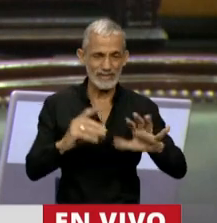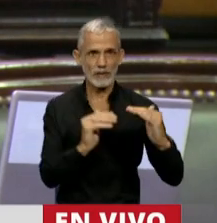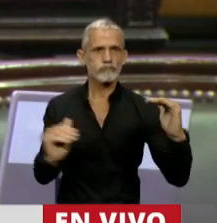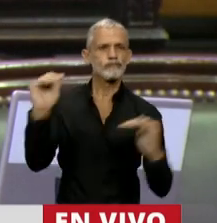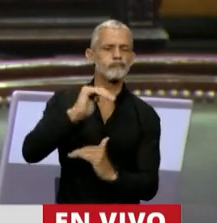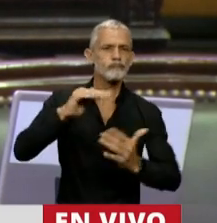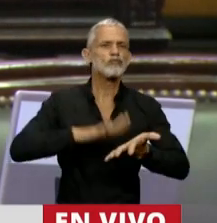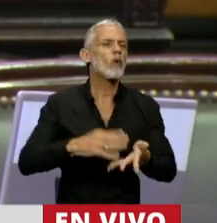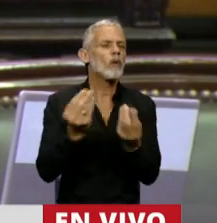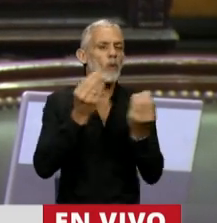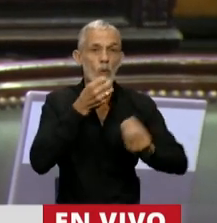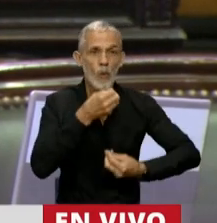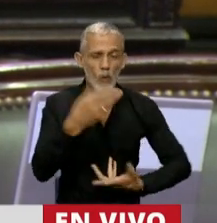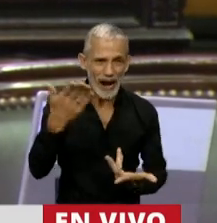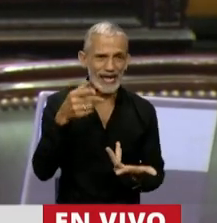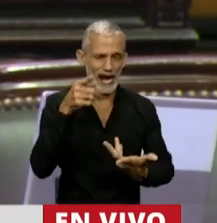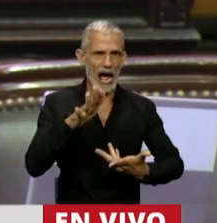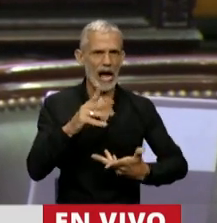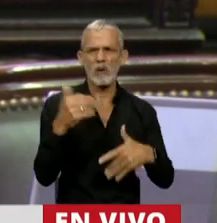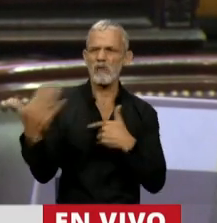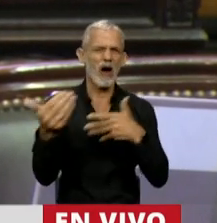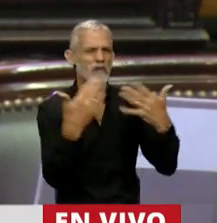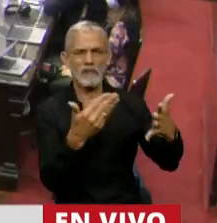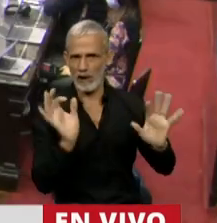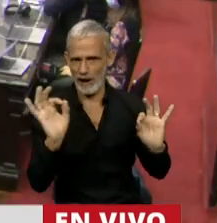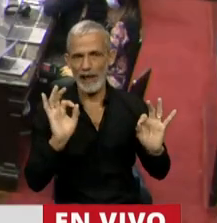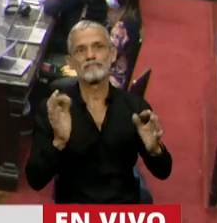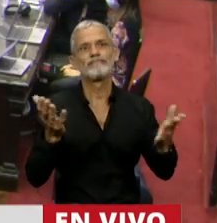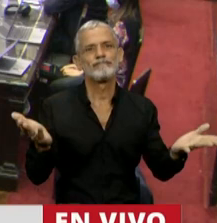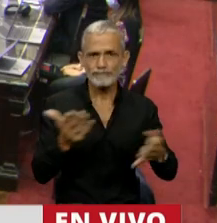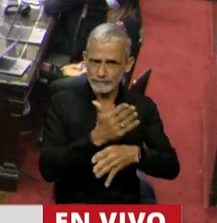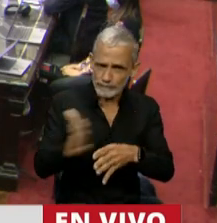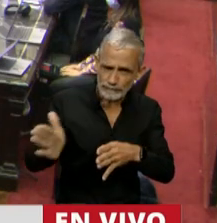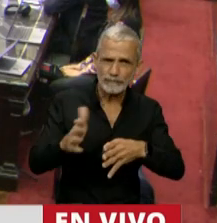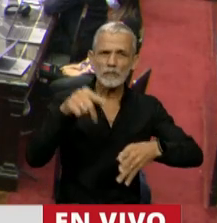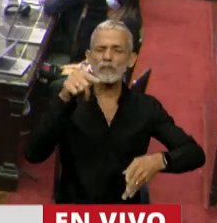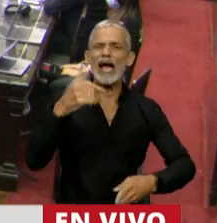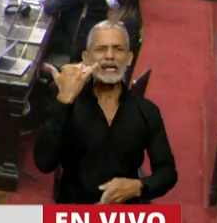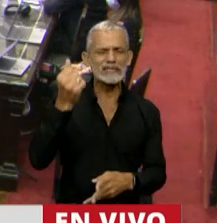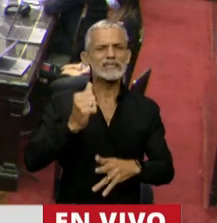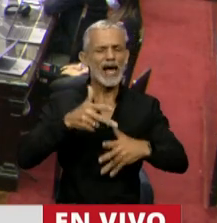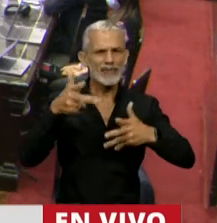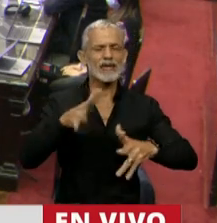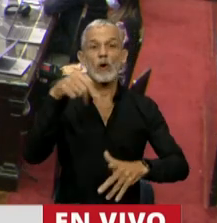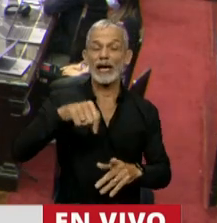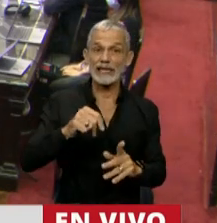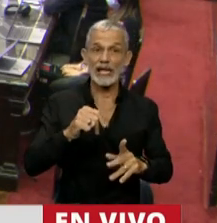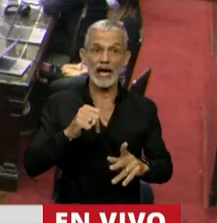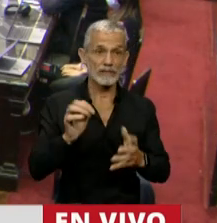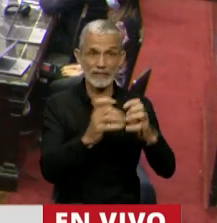encima de cualquier favoritismo circunstancial, más allá que ya dijimos que esta es una